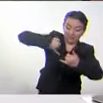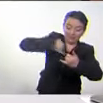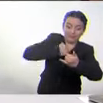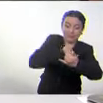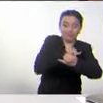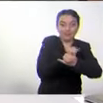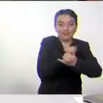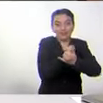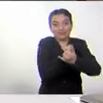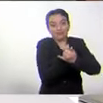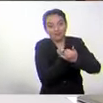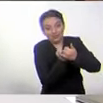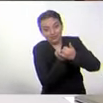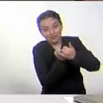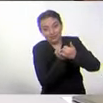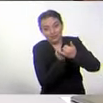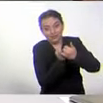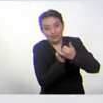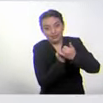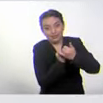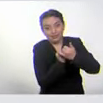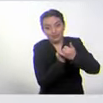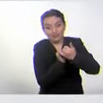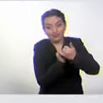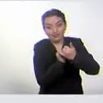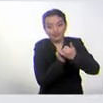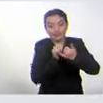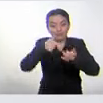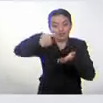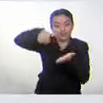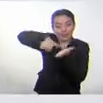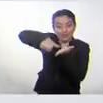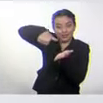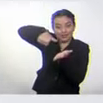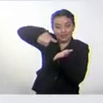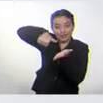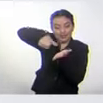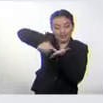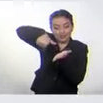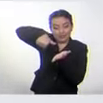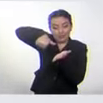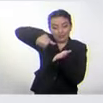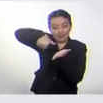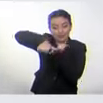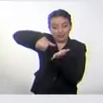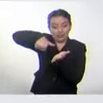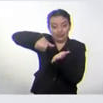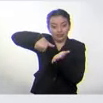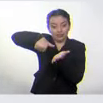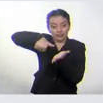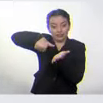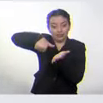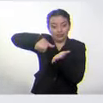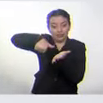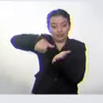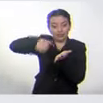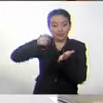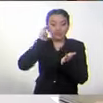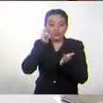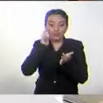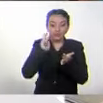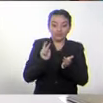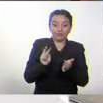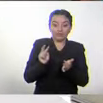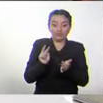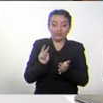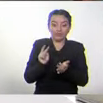cerrado, para que pueda funcionar, oprimimos el interruptor. Notarás que en